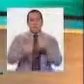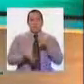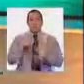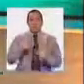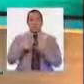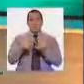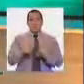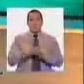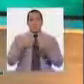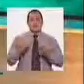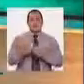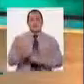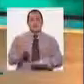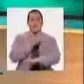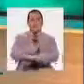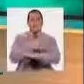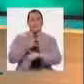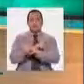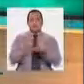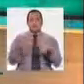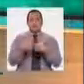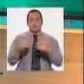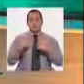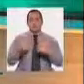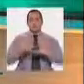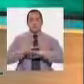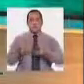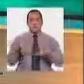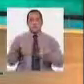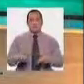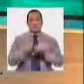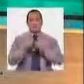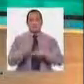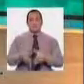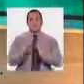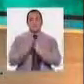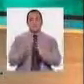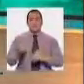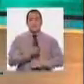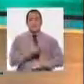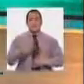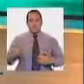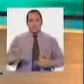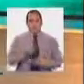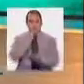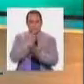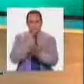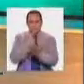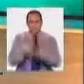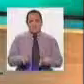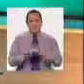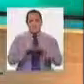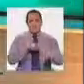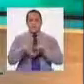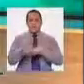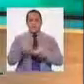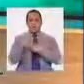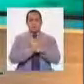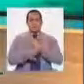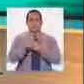un caso que internamente no había concluido y por tanto se exigía que el Estado se ponga firme y realice una